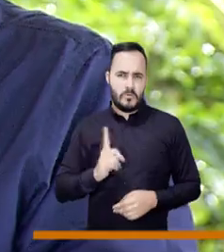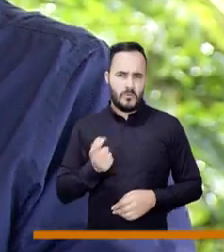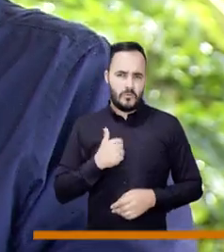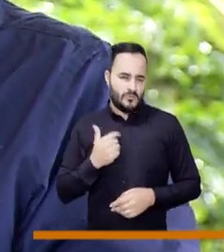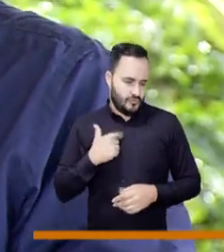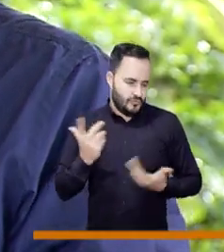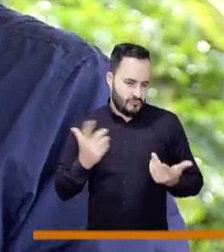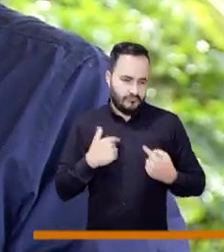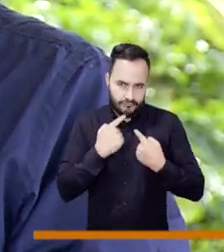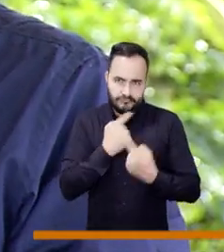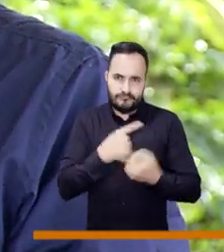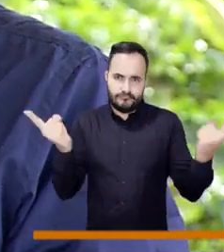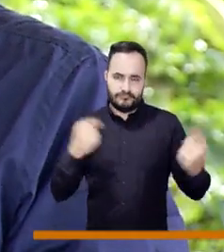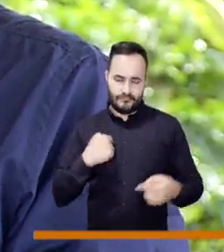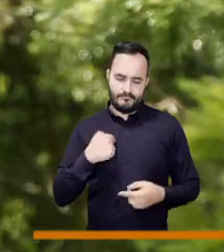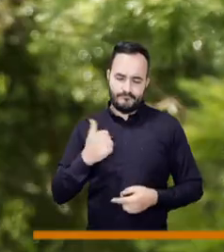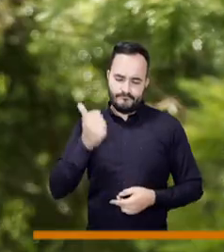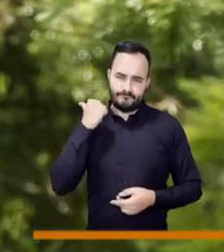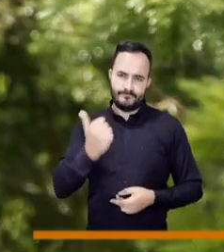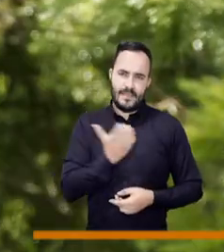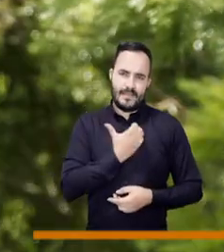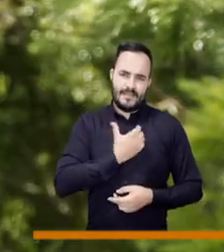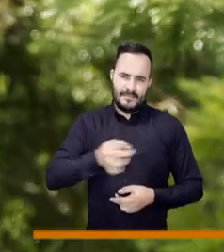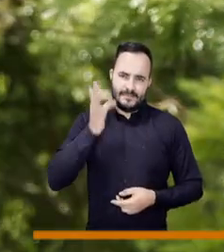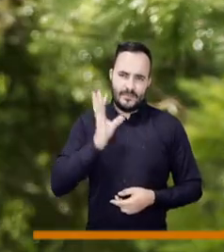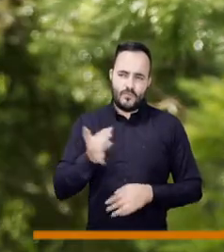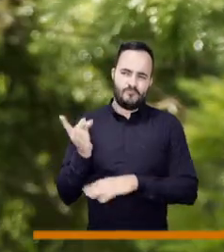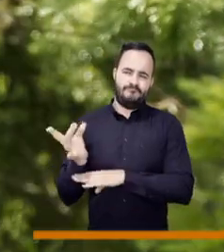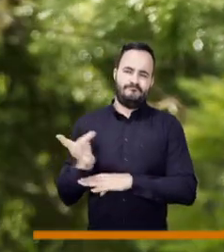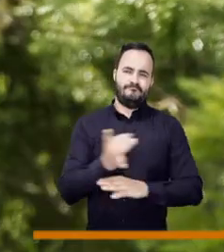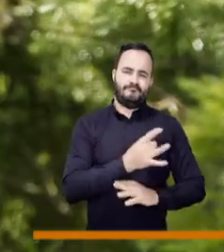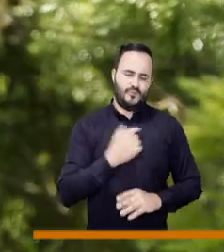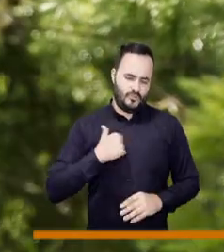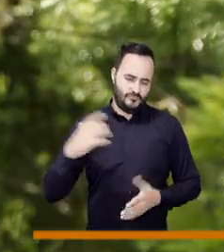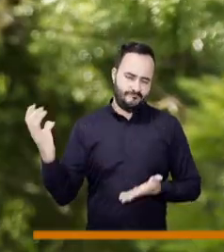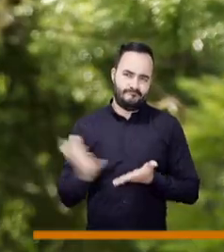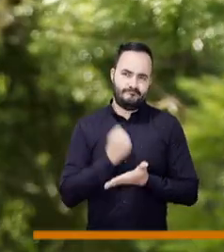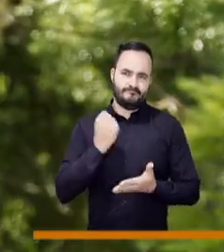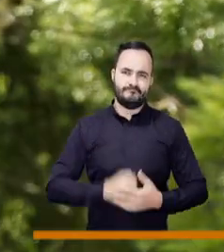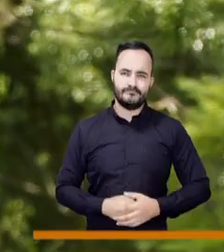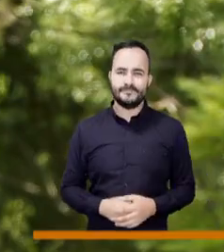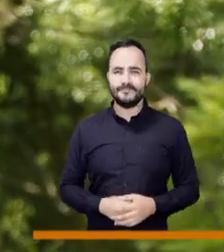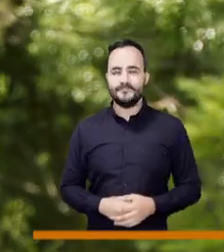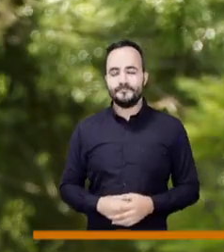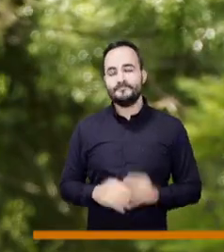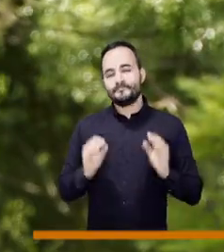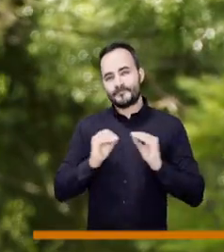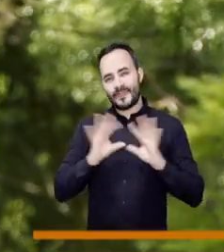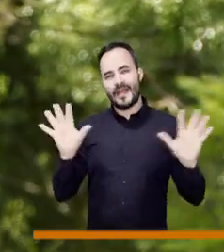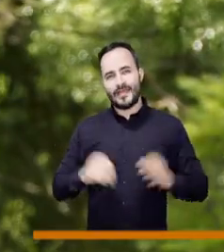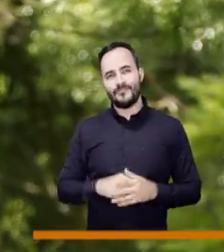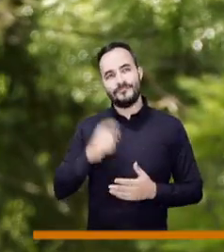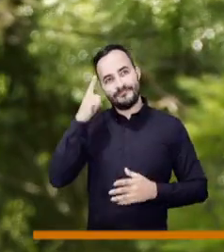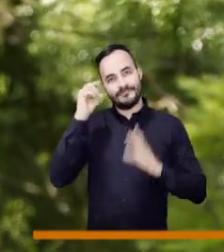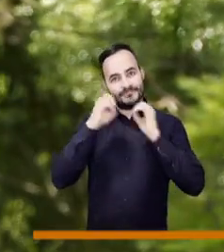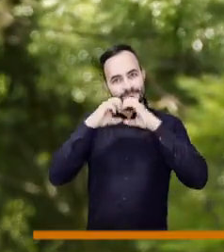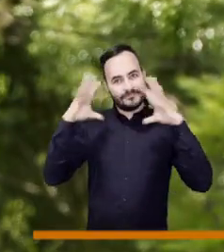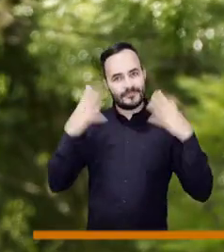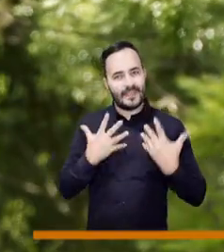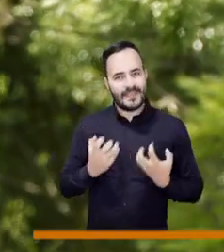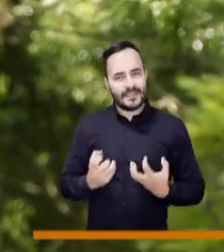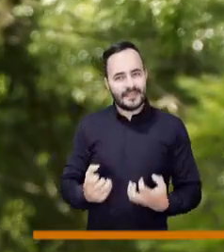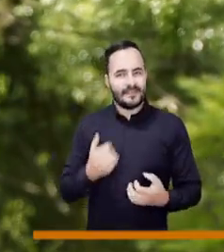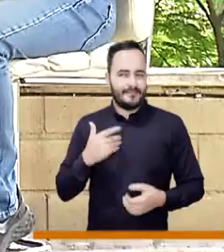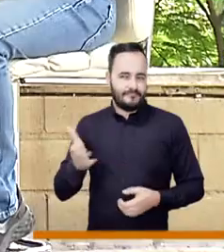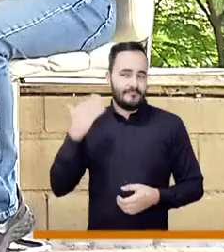la mejor propuesta para la alcaldía de Medellín. Bueno, y de alguna manera un político pues descubre que esa ilusión que seguramente